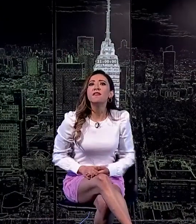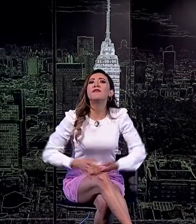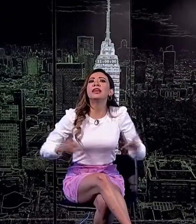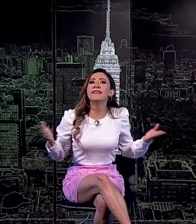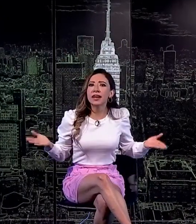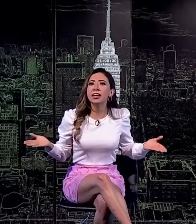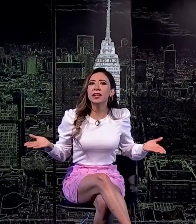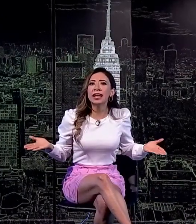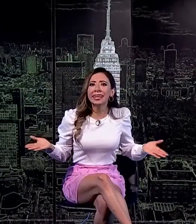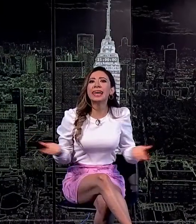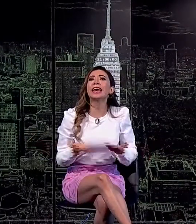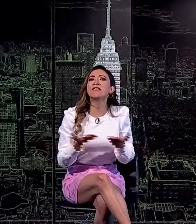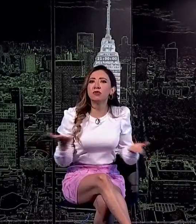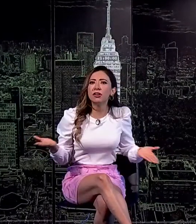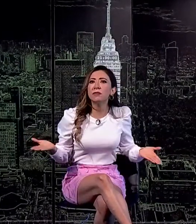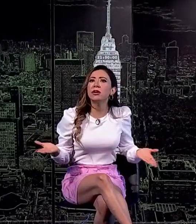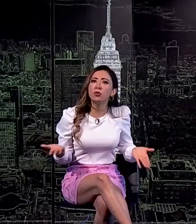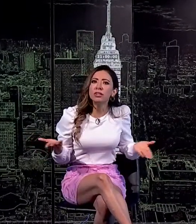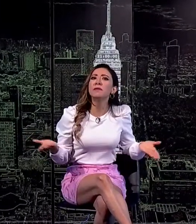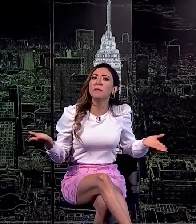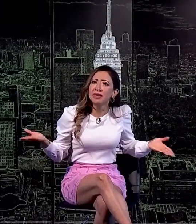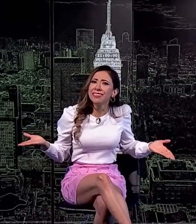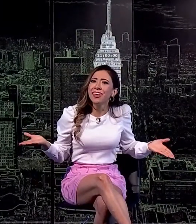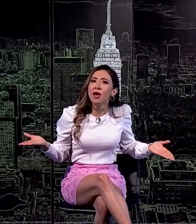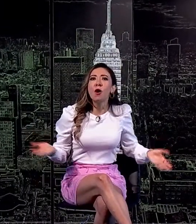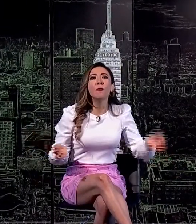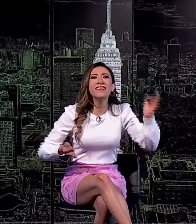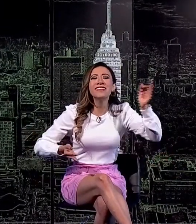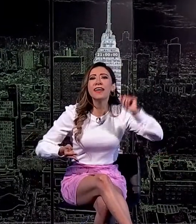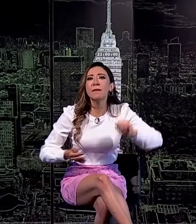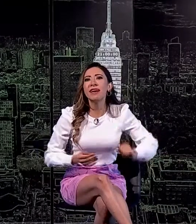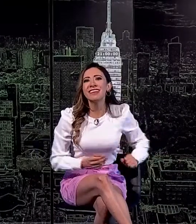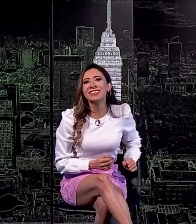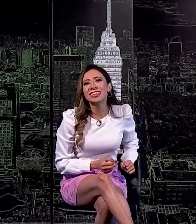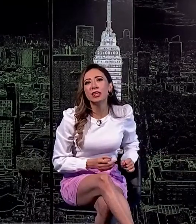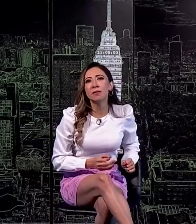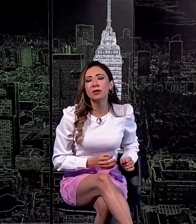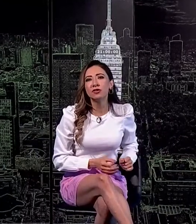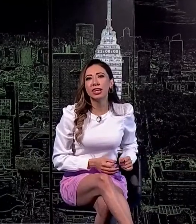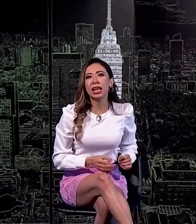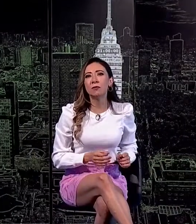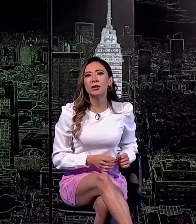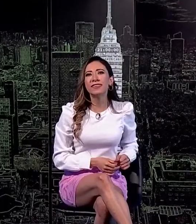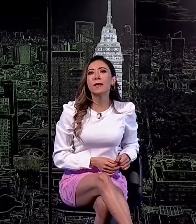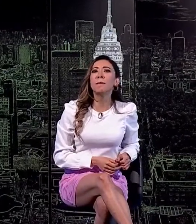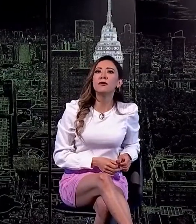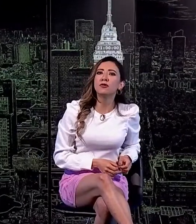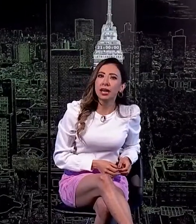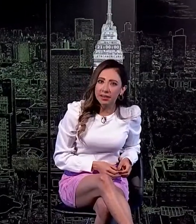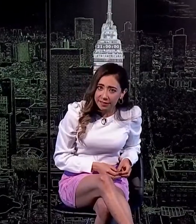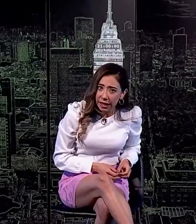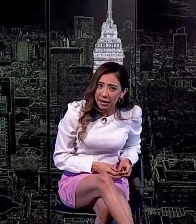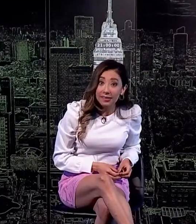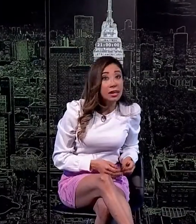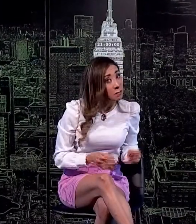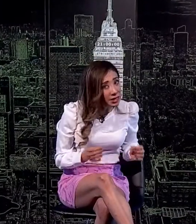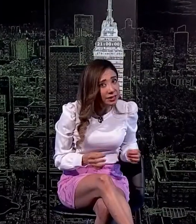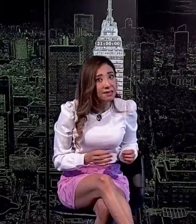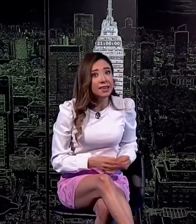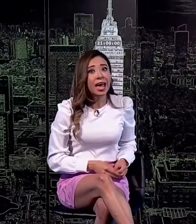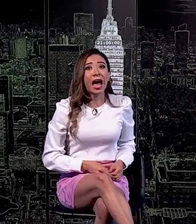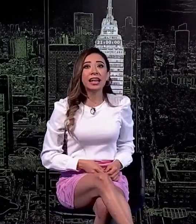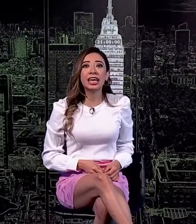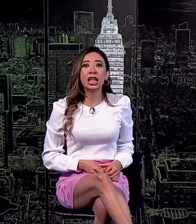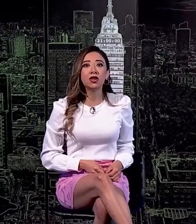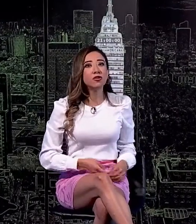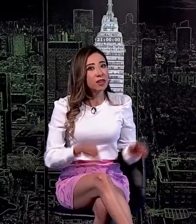preguntar, Frida Guerrera, ¿qué caso ha llevado últimamente? Pues nada más y nada menos que la muerte de Pedro Carrizales, el